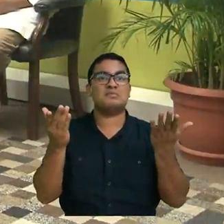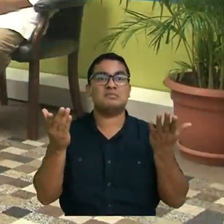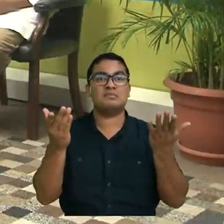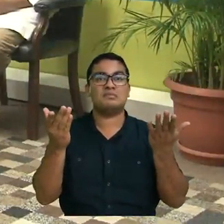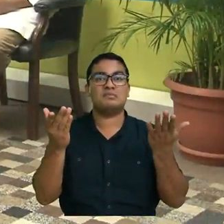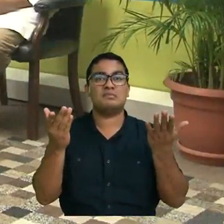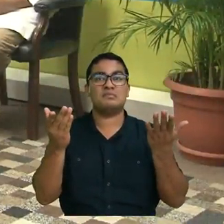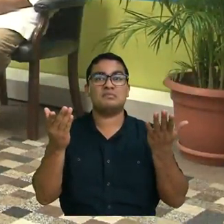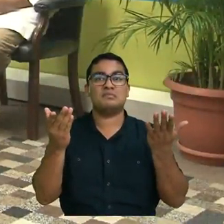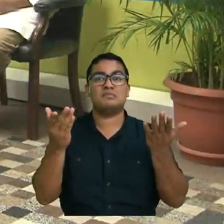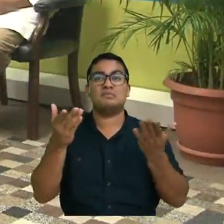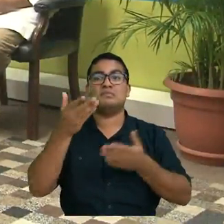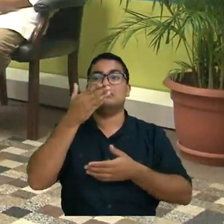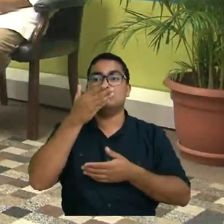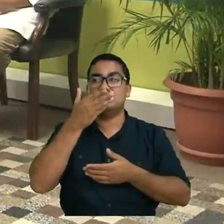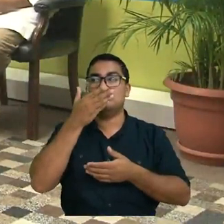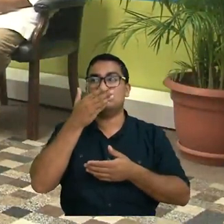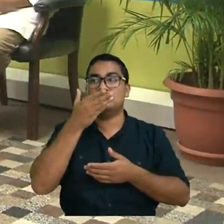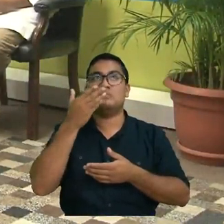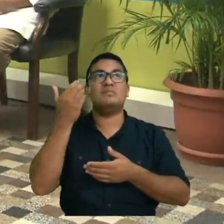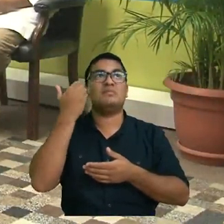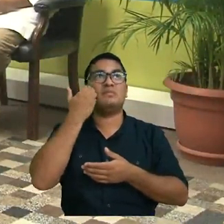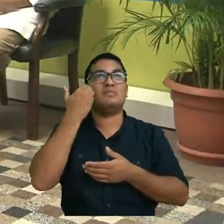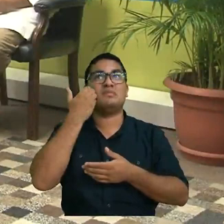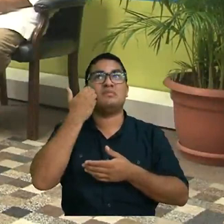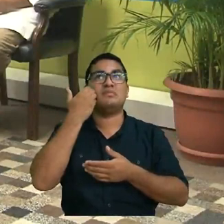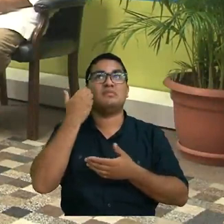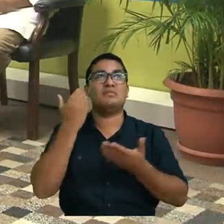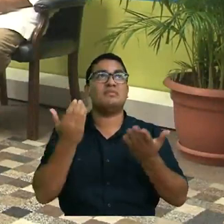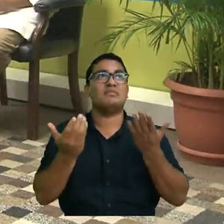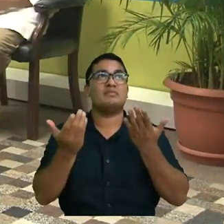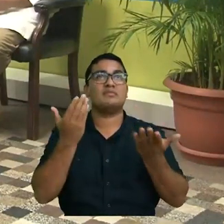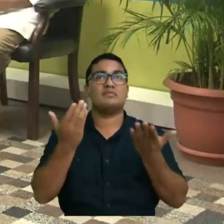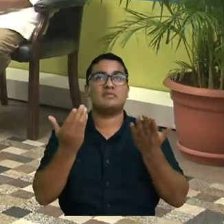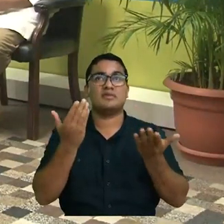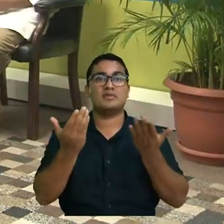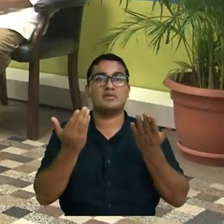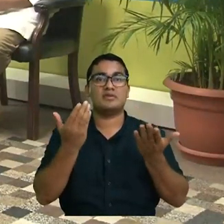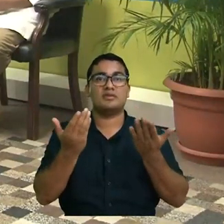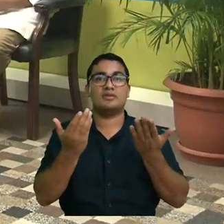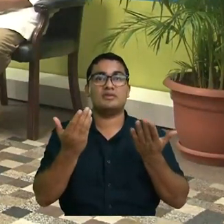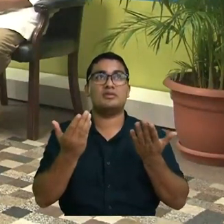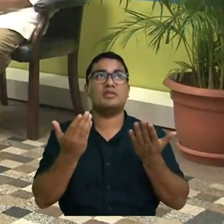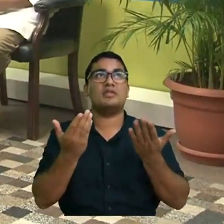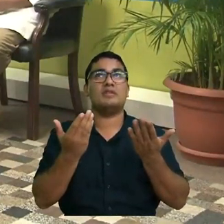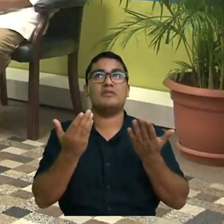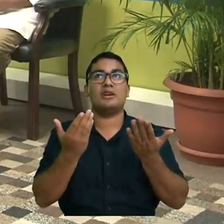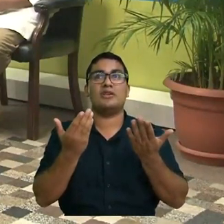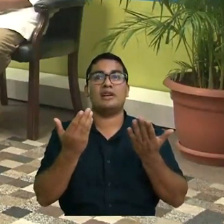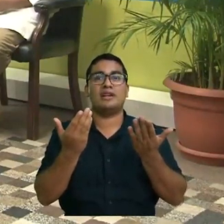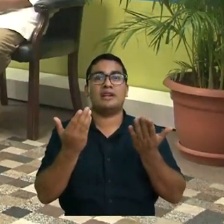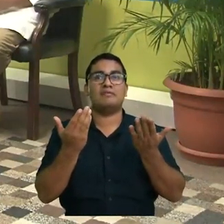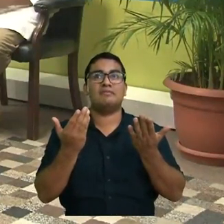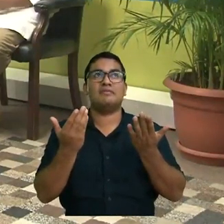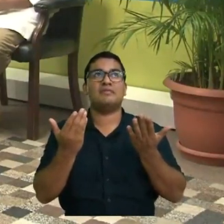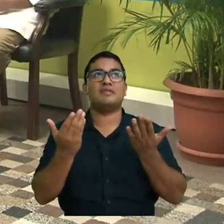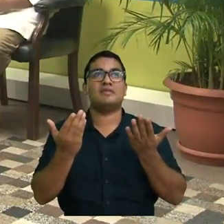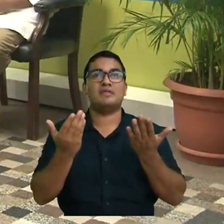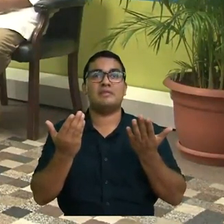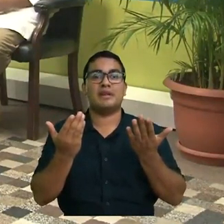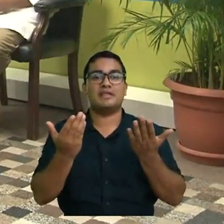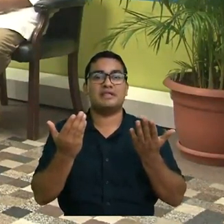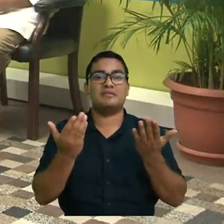que la influenza es una enfermedad que tiene quizás unos 10, 11, 12 años, quizás porque hasta ese